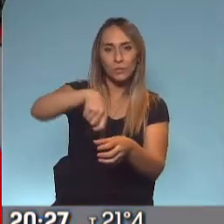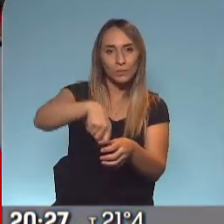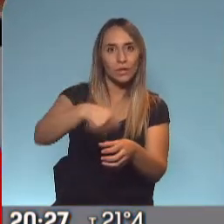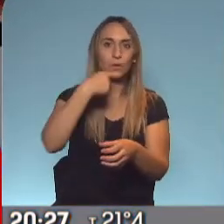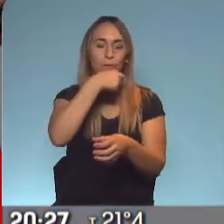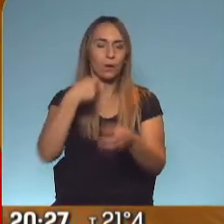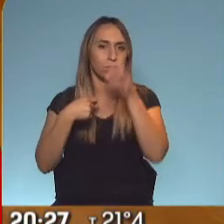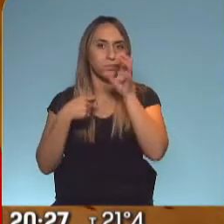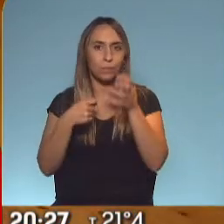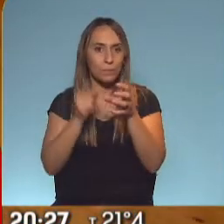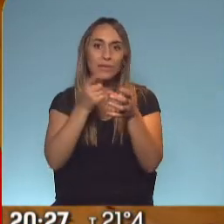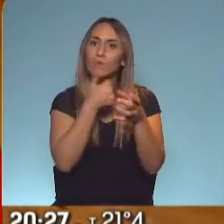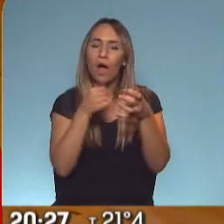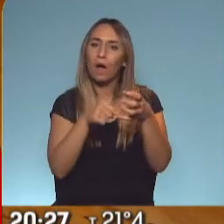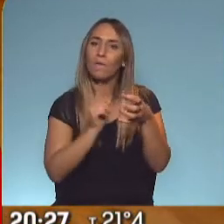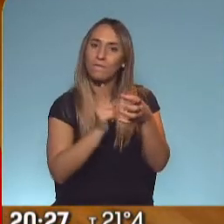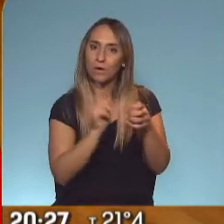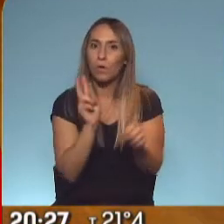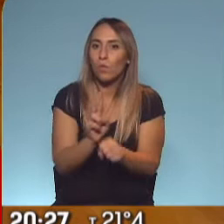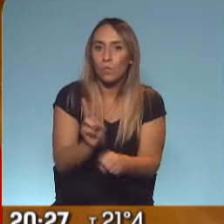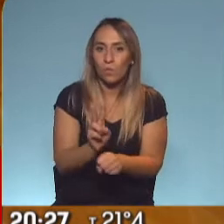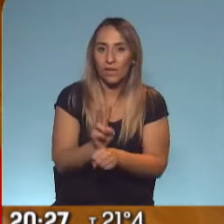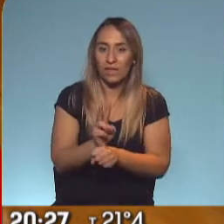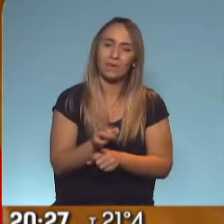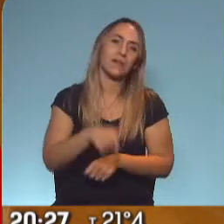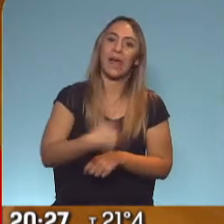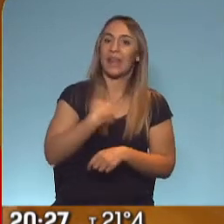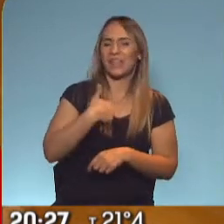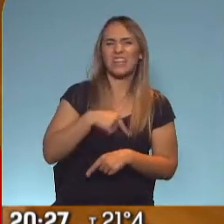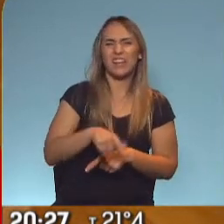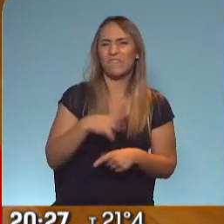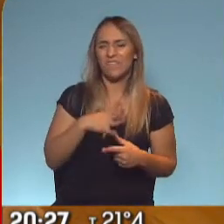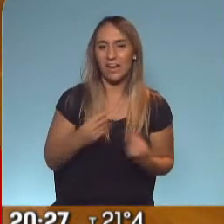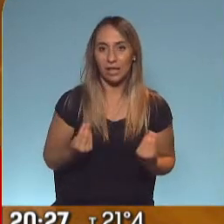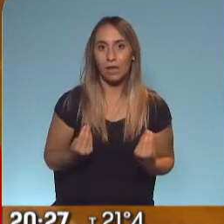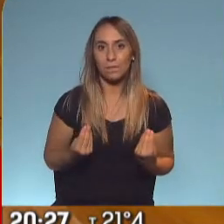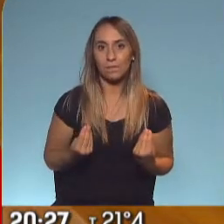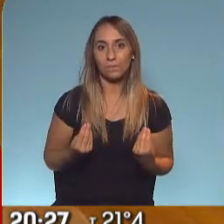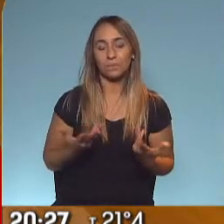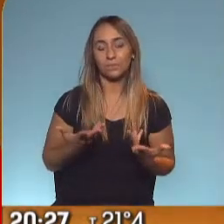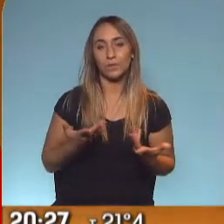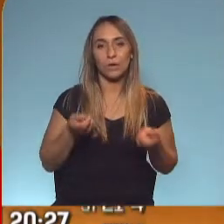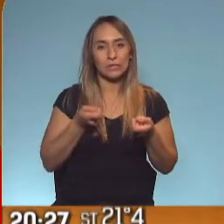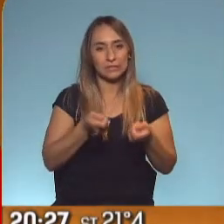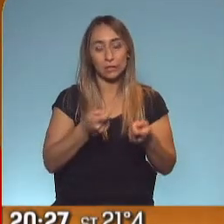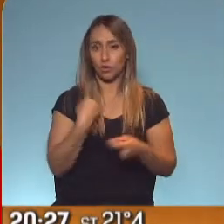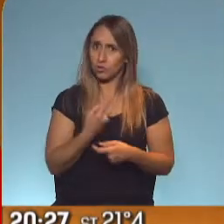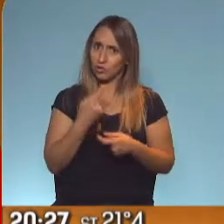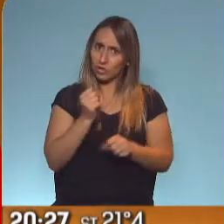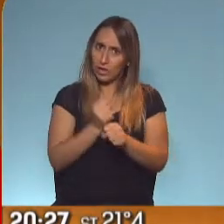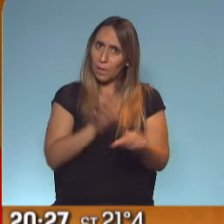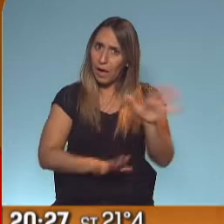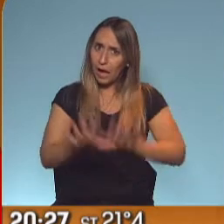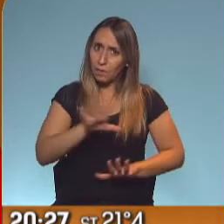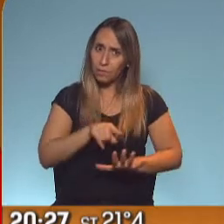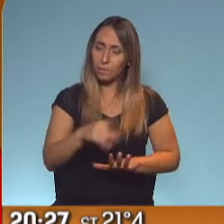duchas. Es decir, hay lo que falta en Argentina es una política, y que estamos trabajando en esto, en el COFESA. La que es el